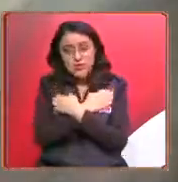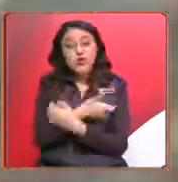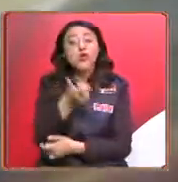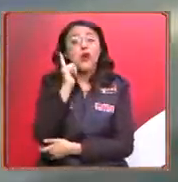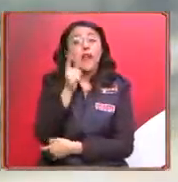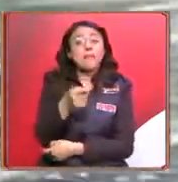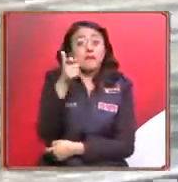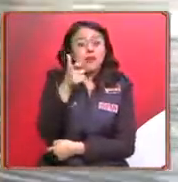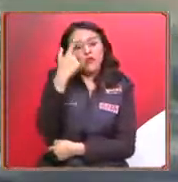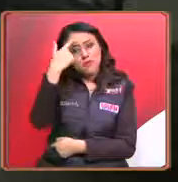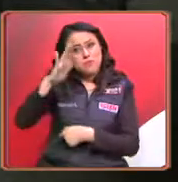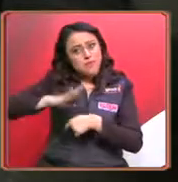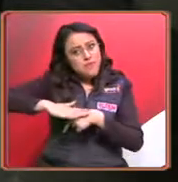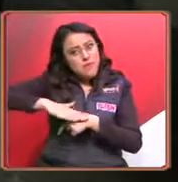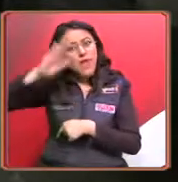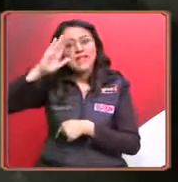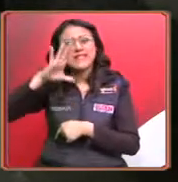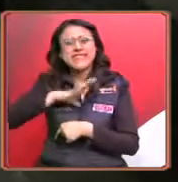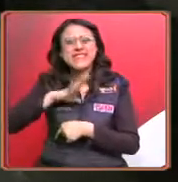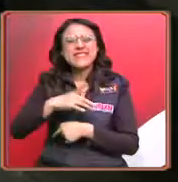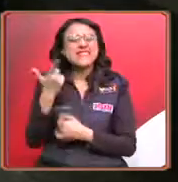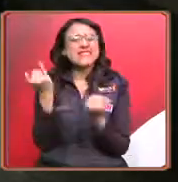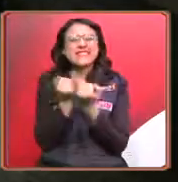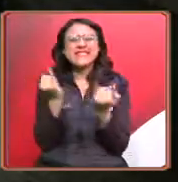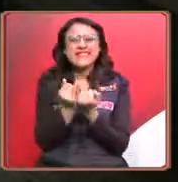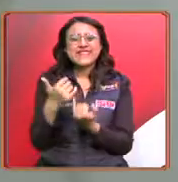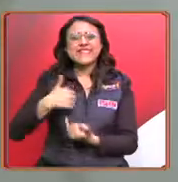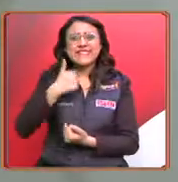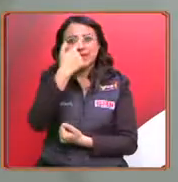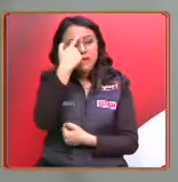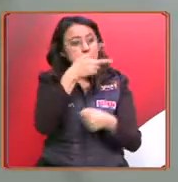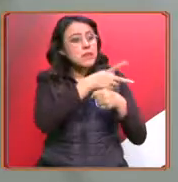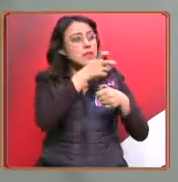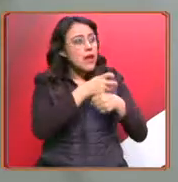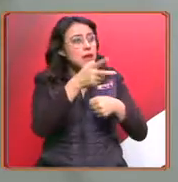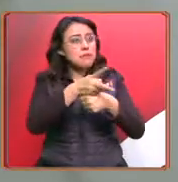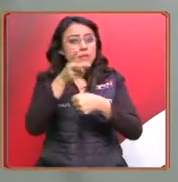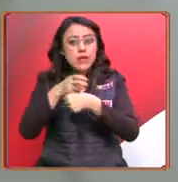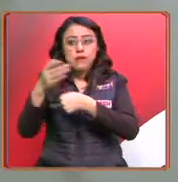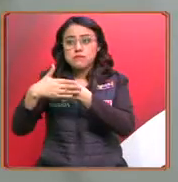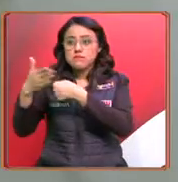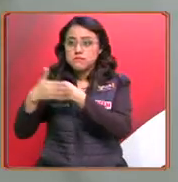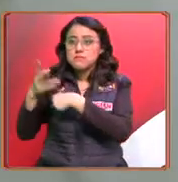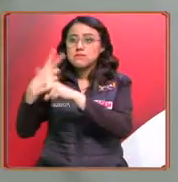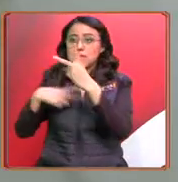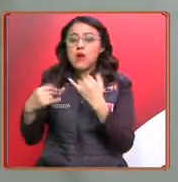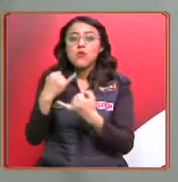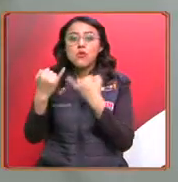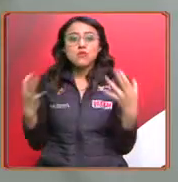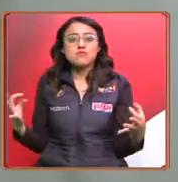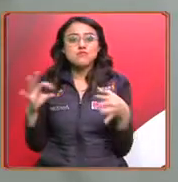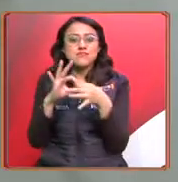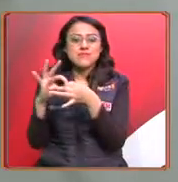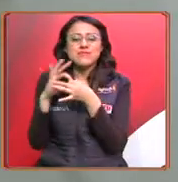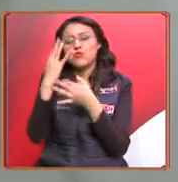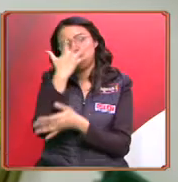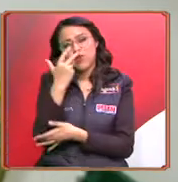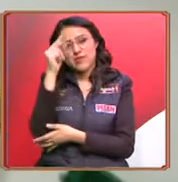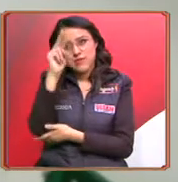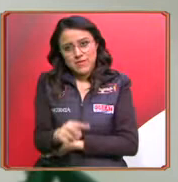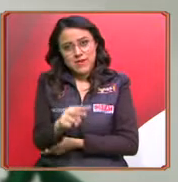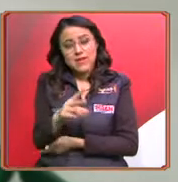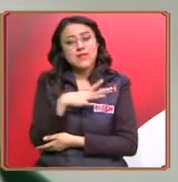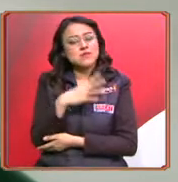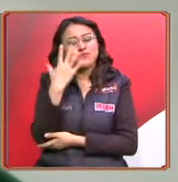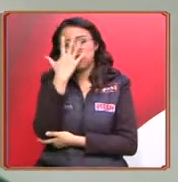de muchos. También aprovechamos para invitar a toda la gente a que pueda colaborar con Juguetón. Es una causa muy noble que